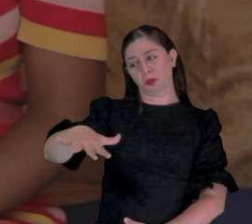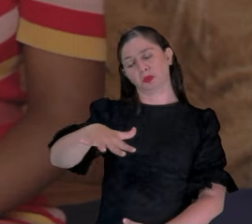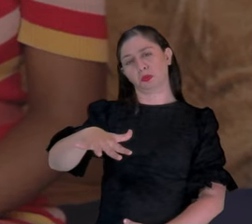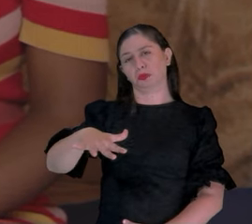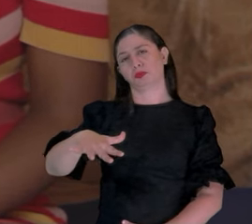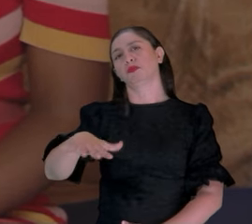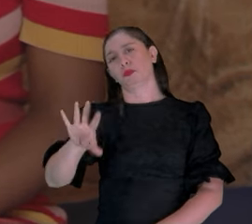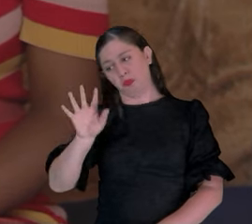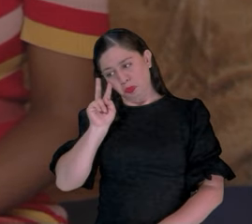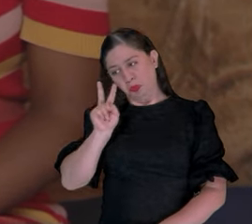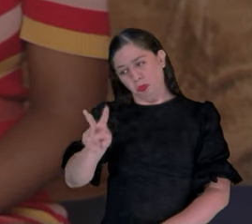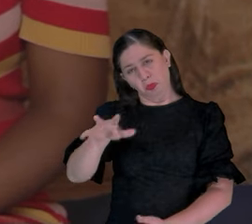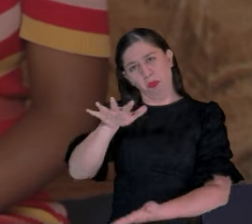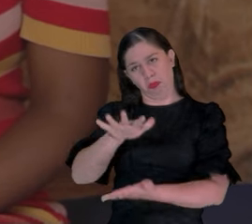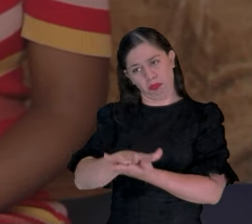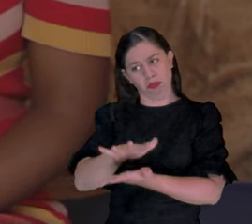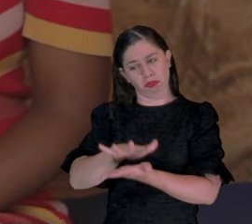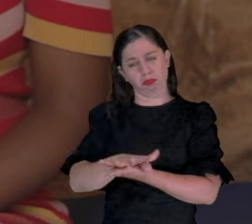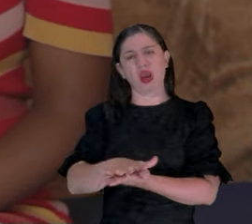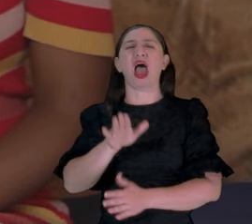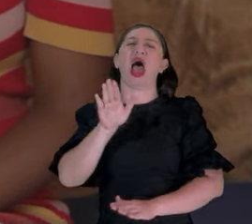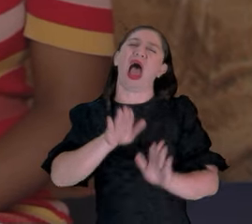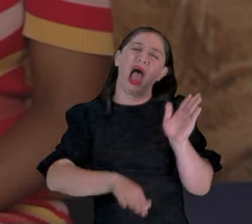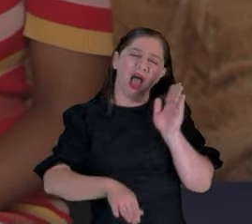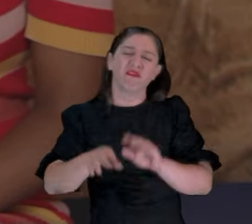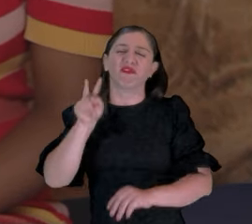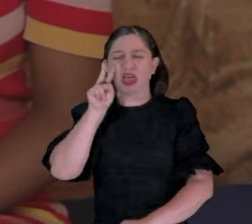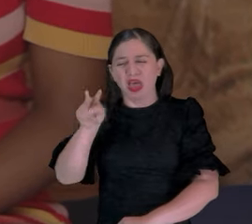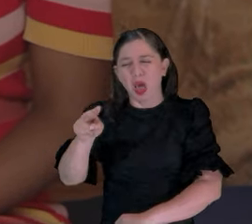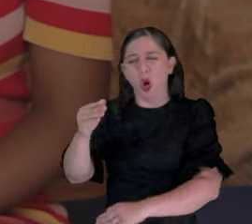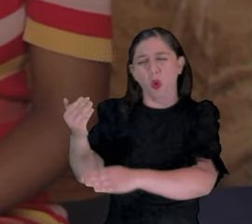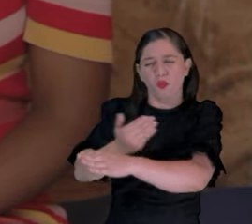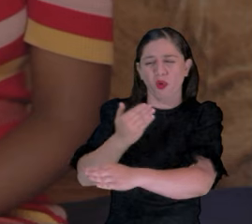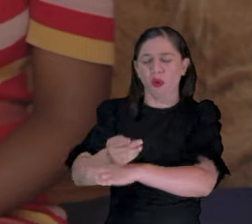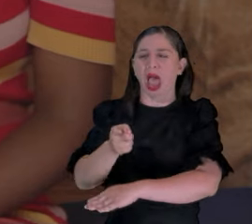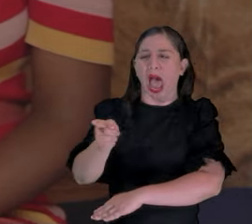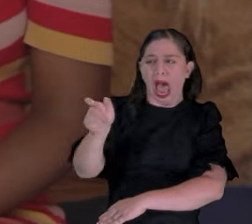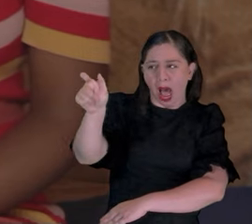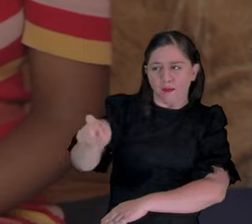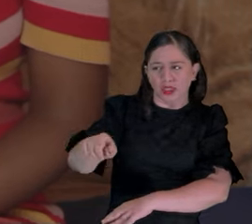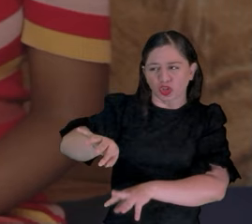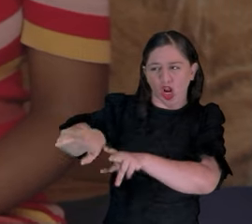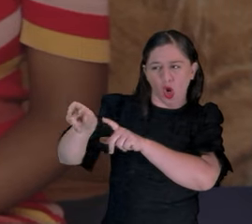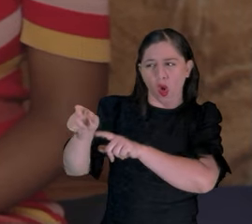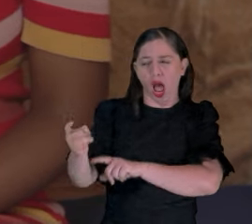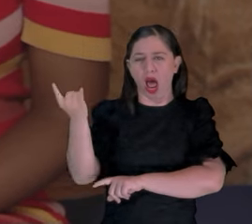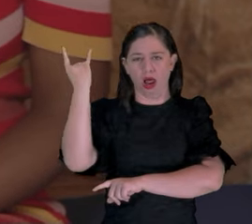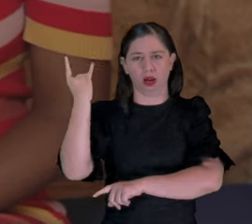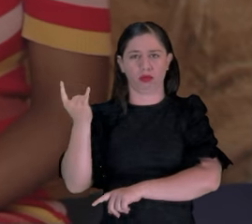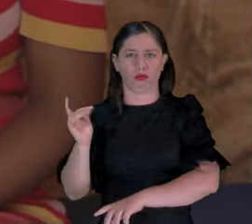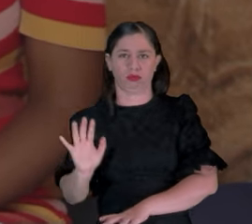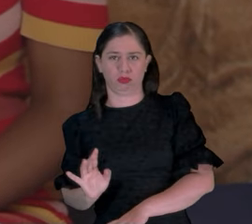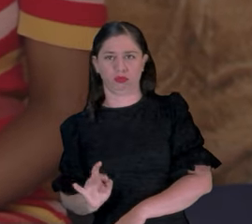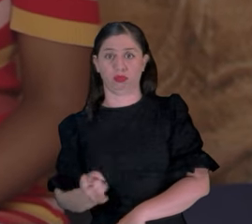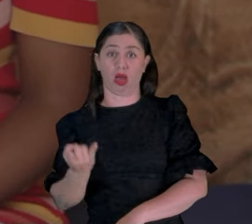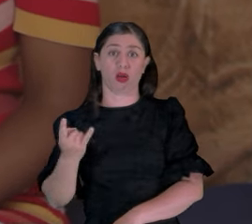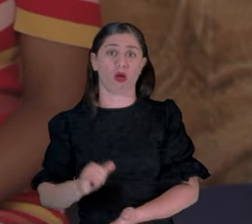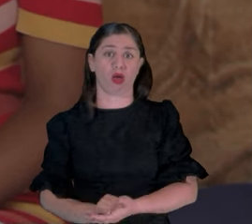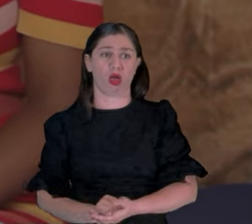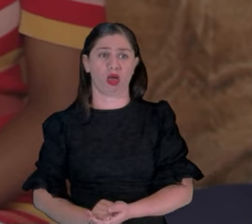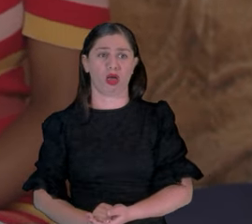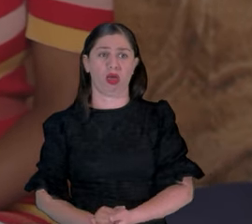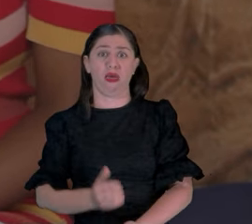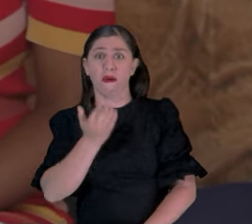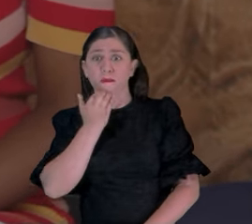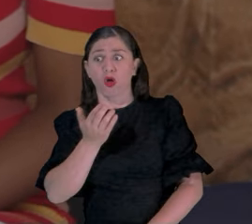pues de lo cual que yo he llegado, pues he visto un barrio hasta el momento, pues tranquilo. En algunas ocasiones que se ven problemitas de que hay alguien como que robó,